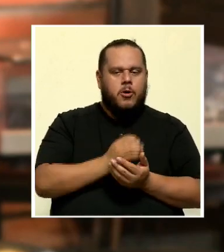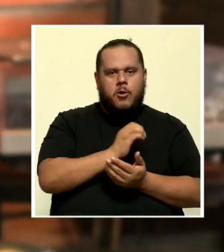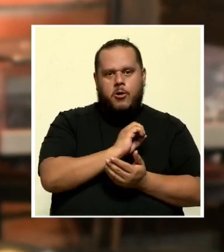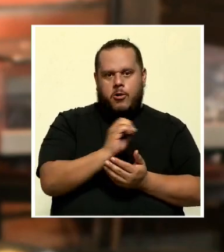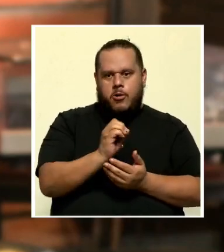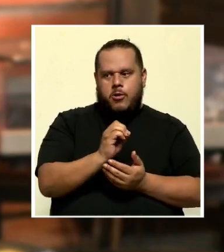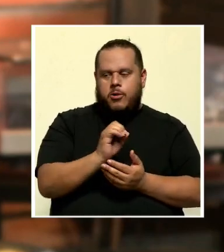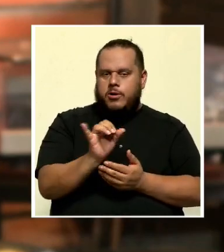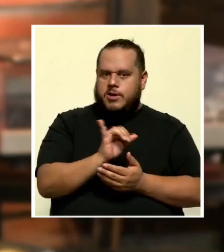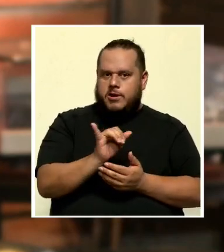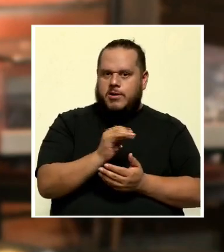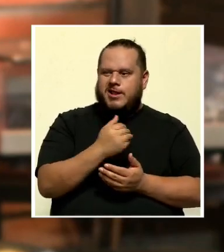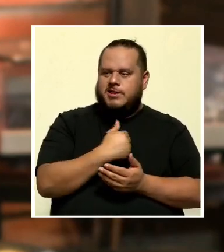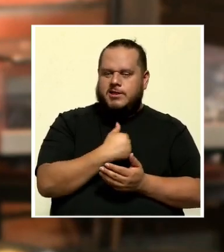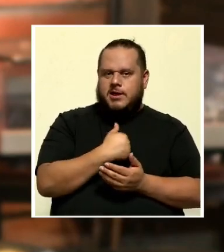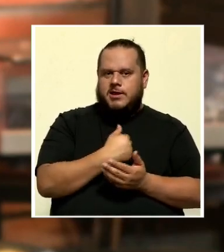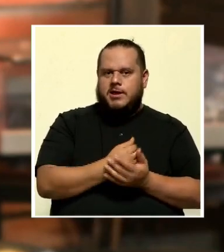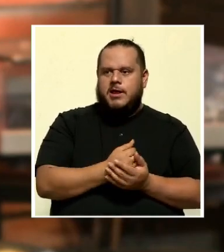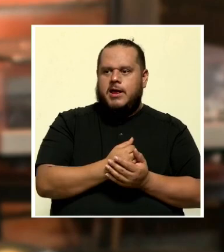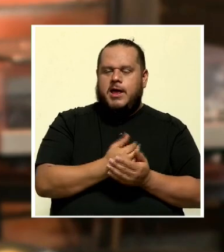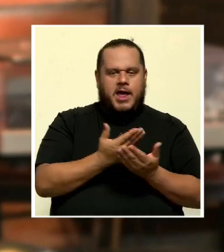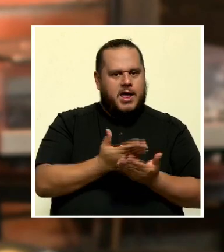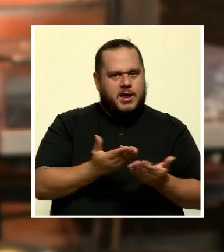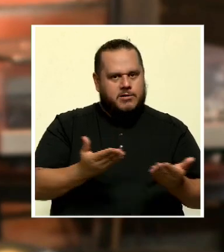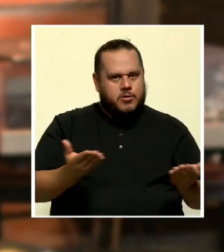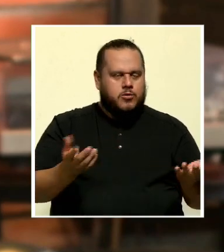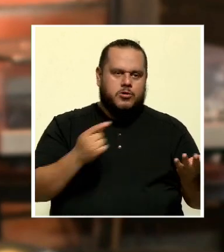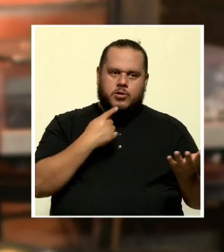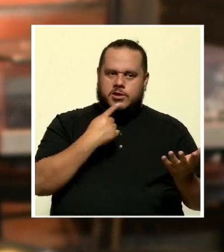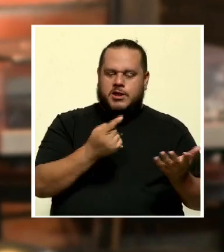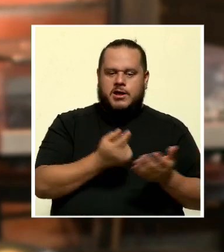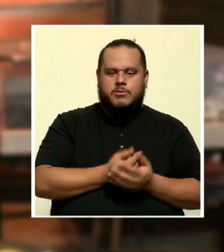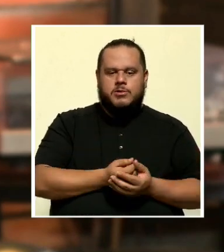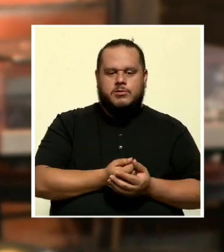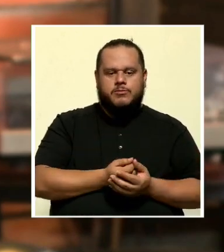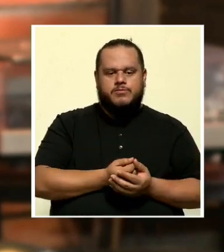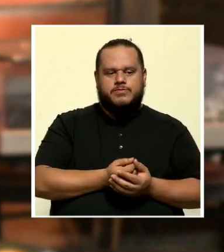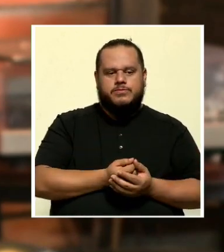o que además tienen recursos, digamos, de